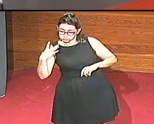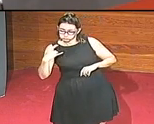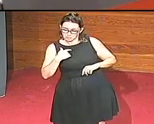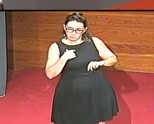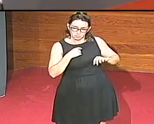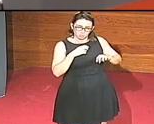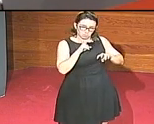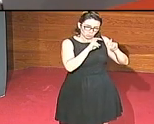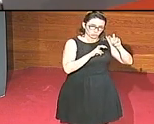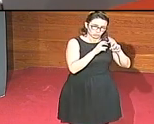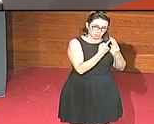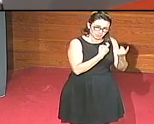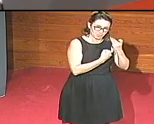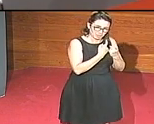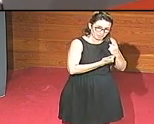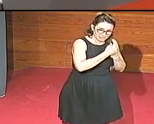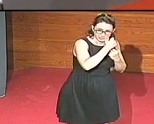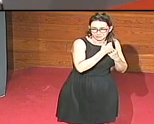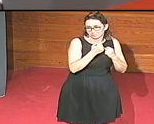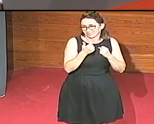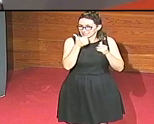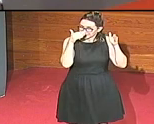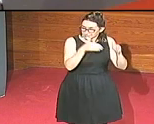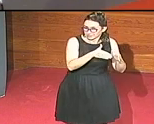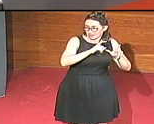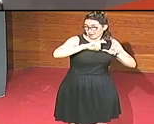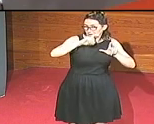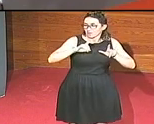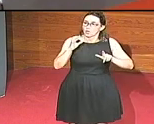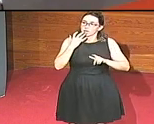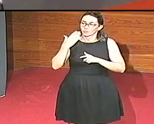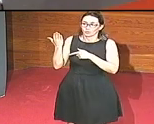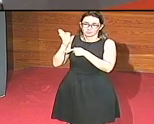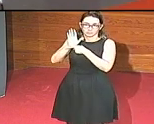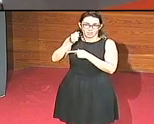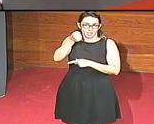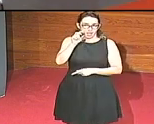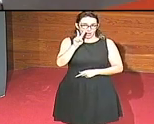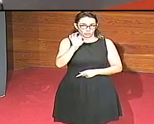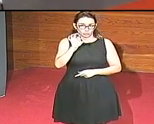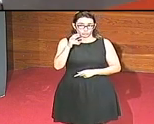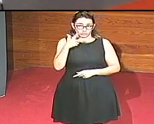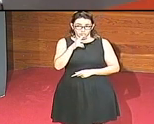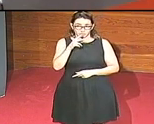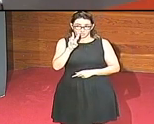información sobre todo gráfica o nos proponían algo como en auschwitz y nosotros buscábamos hacíamos todo